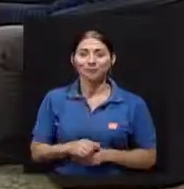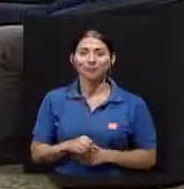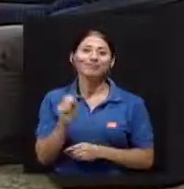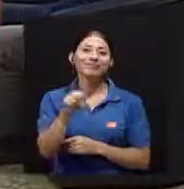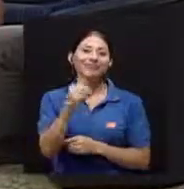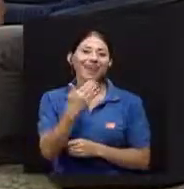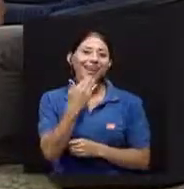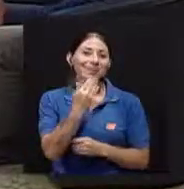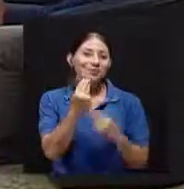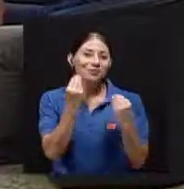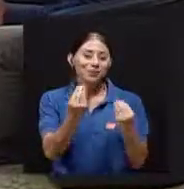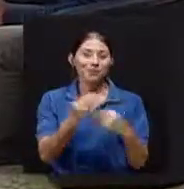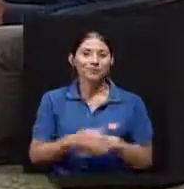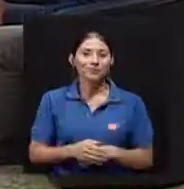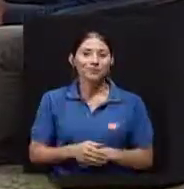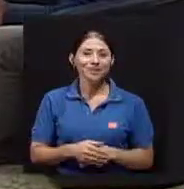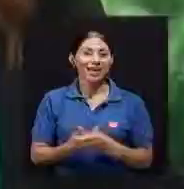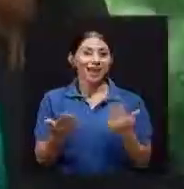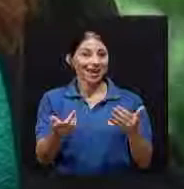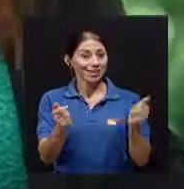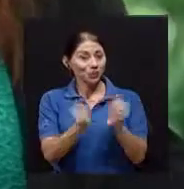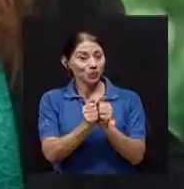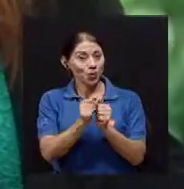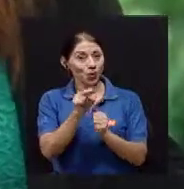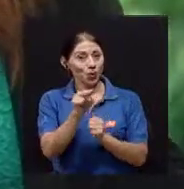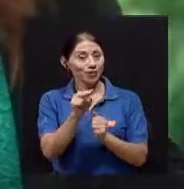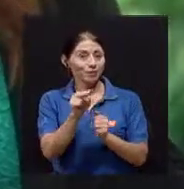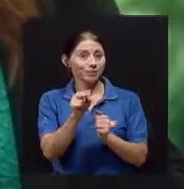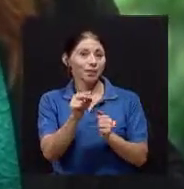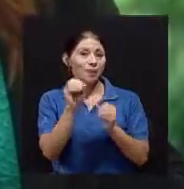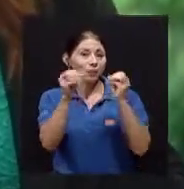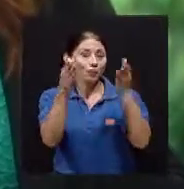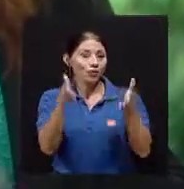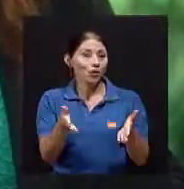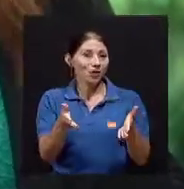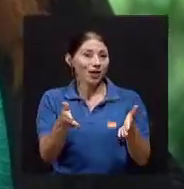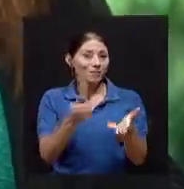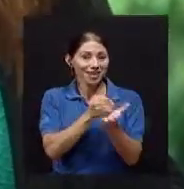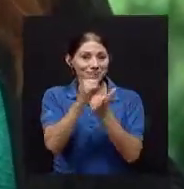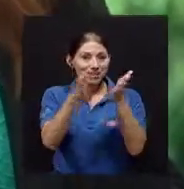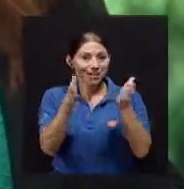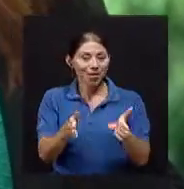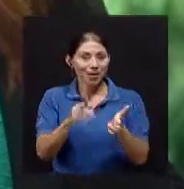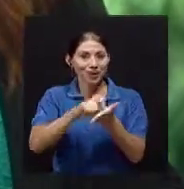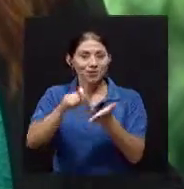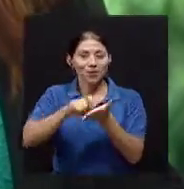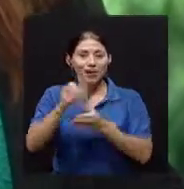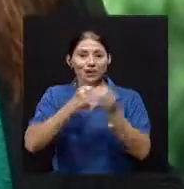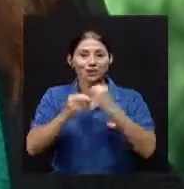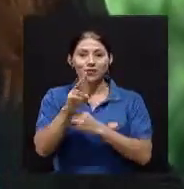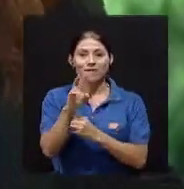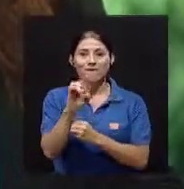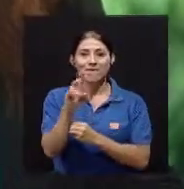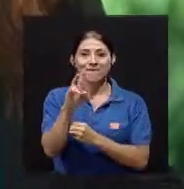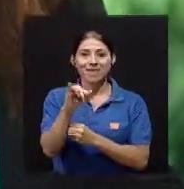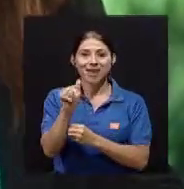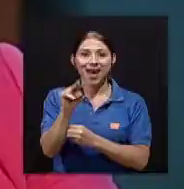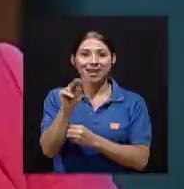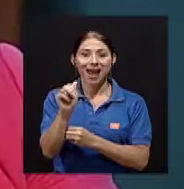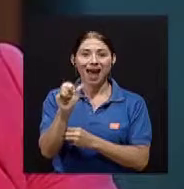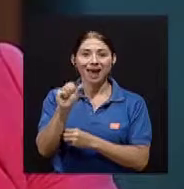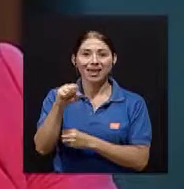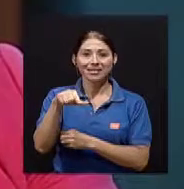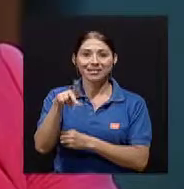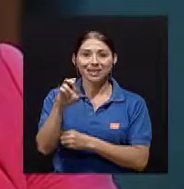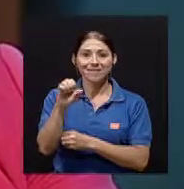Así es, le agradecemos mucho. Estuvimos entonces aquí con la compañía de la profesora y investigadora también de la Escuela de Nutrición, Viviana Esquivel Solís,